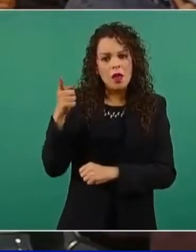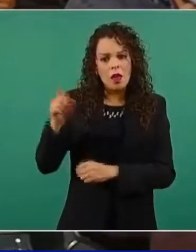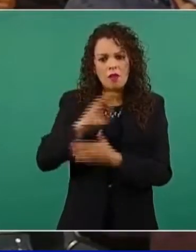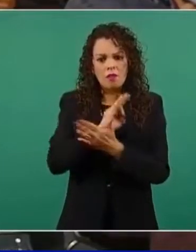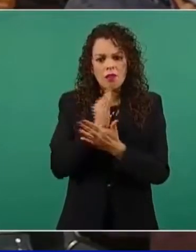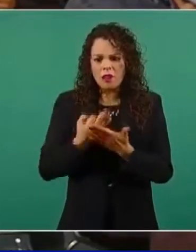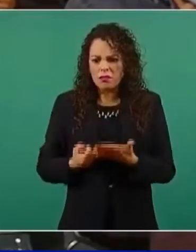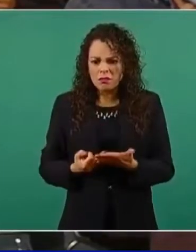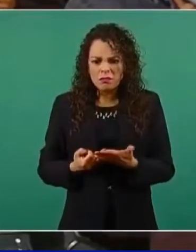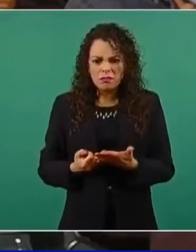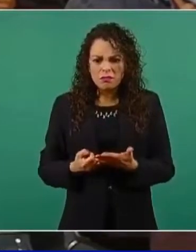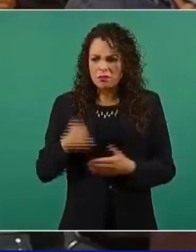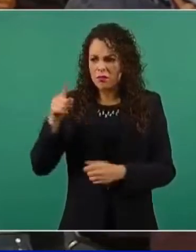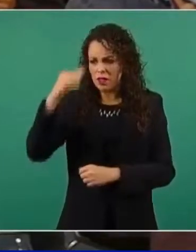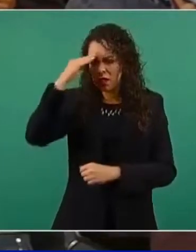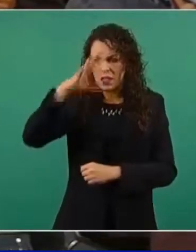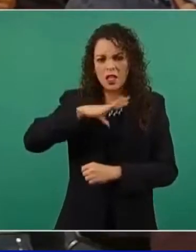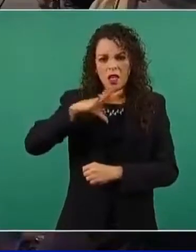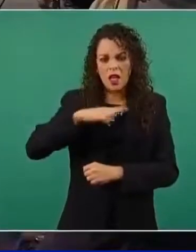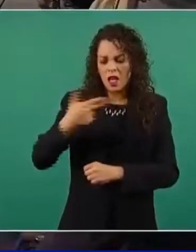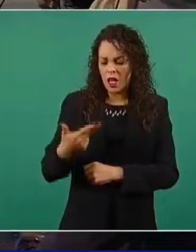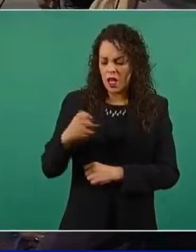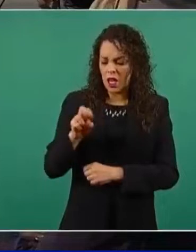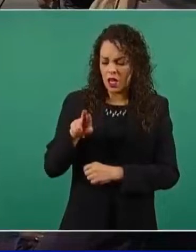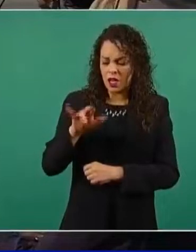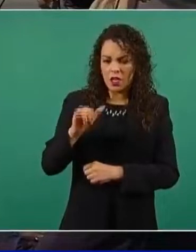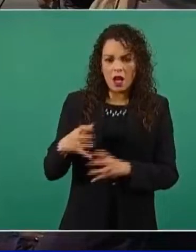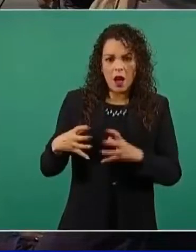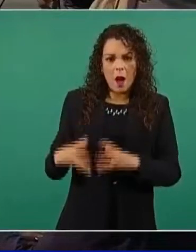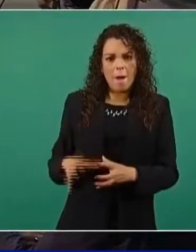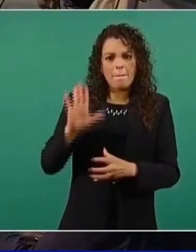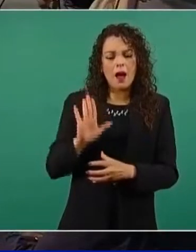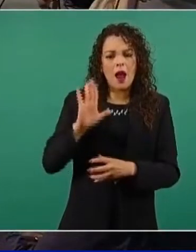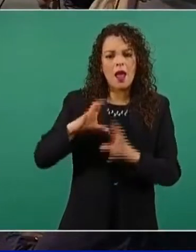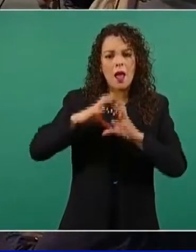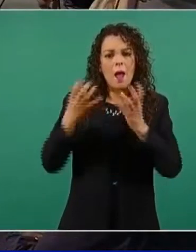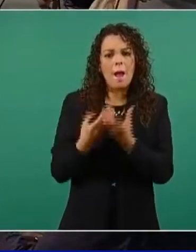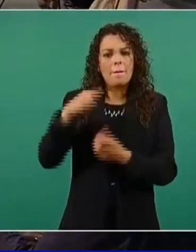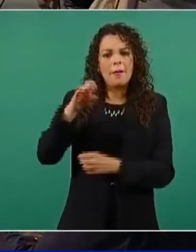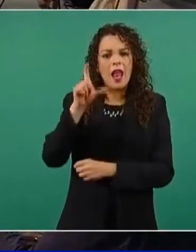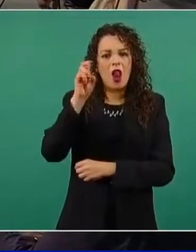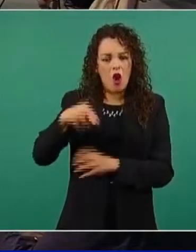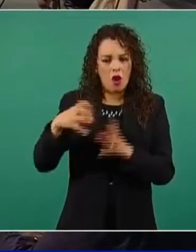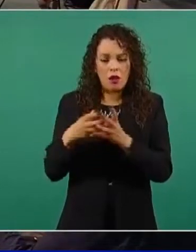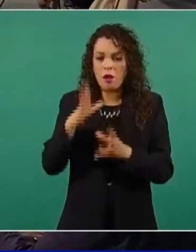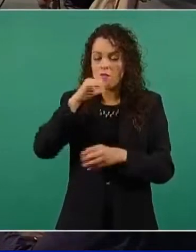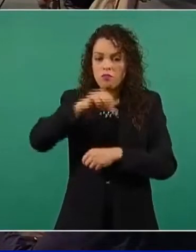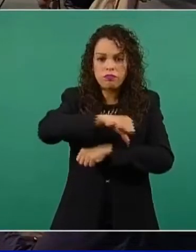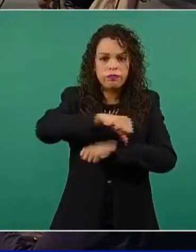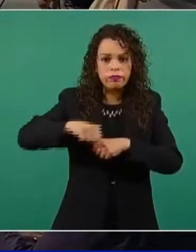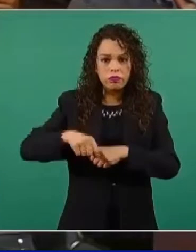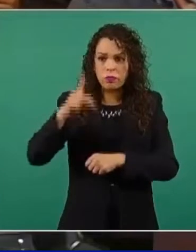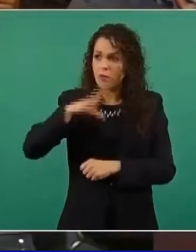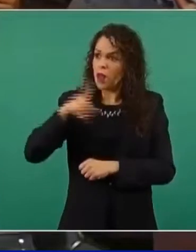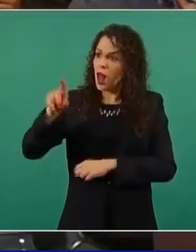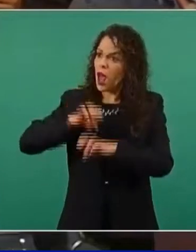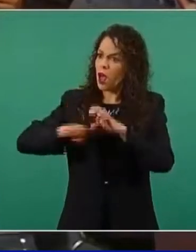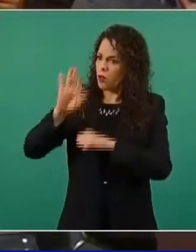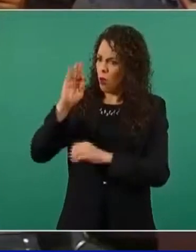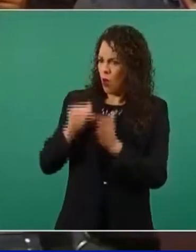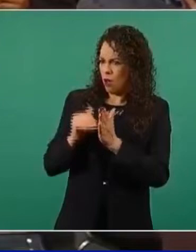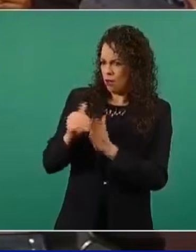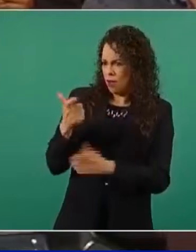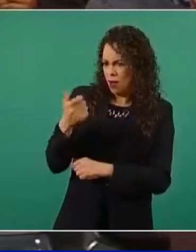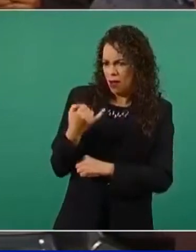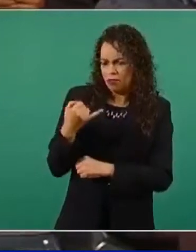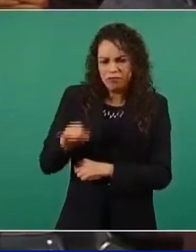tiene una hernia del tamaño de un melón que no se ha podido operar, pero tiene una empresa de 40 millones de pesos.